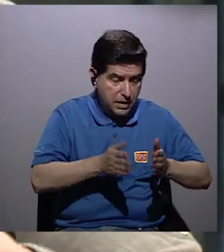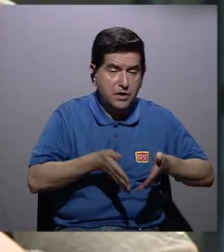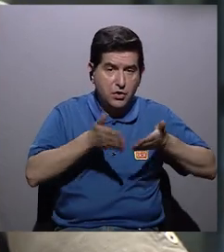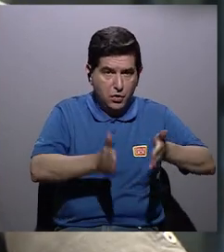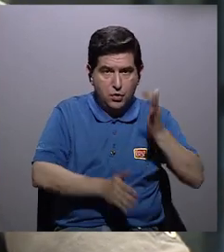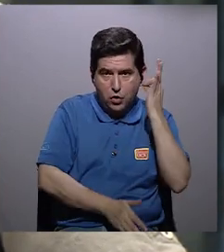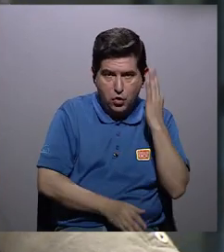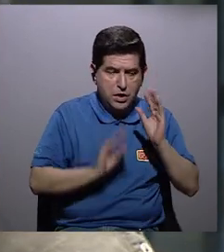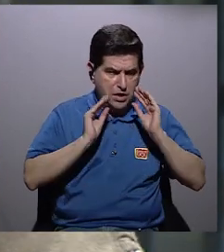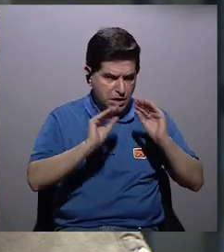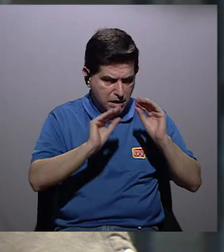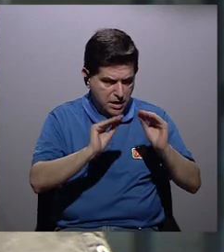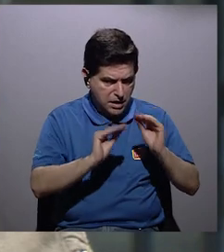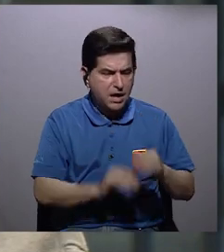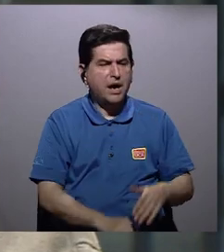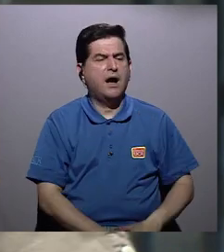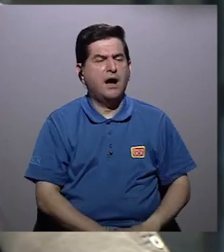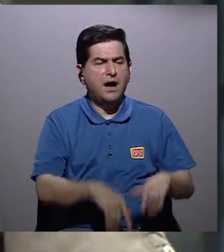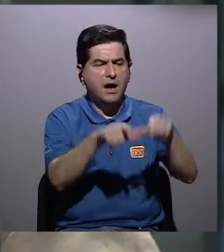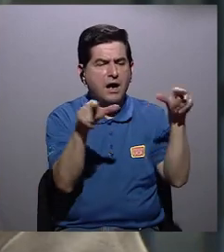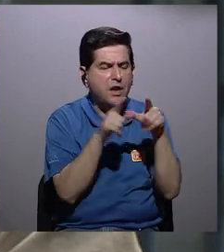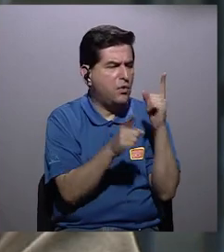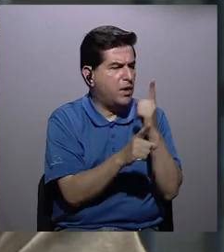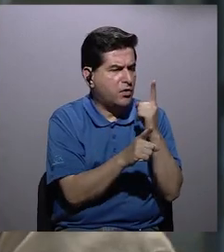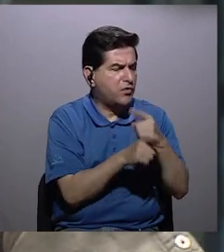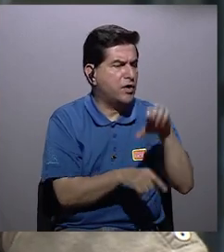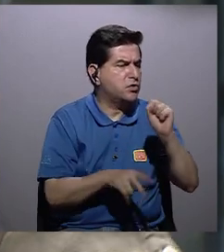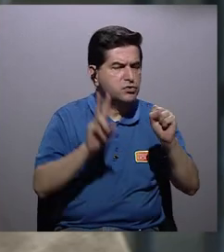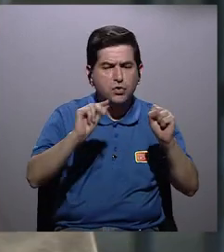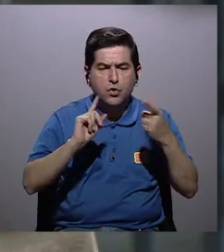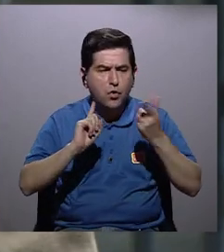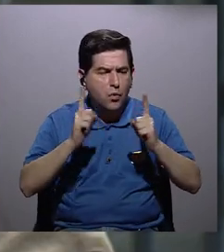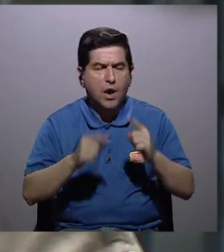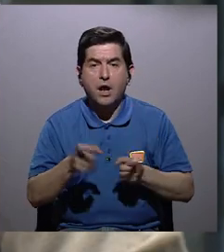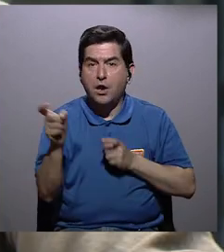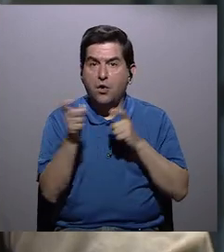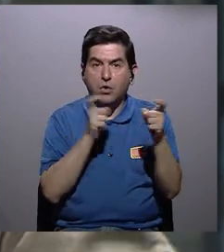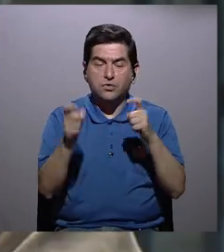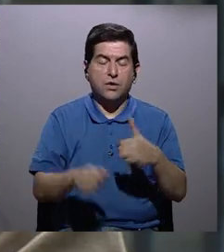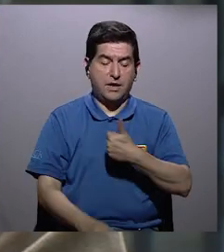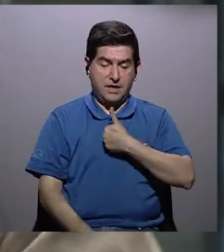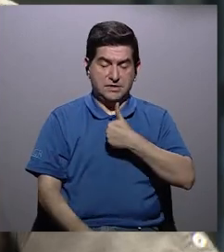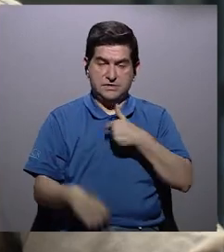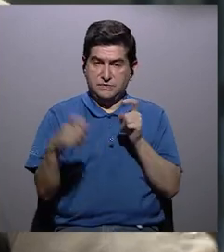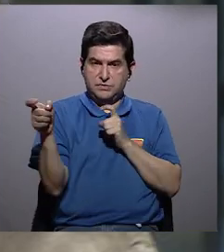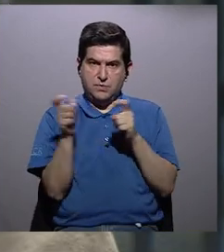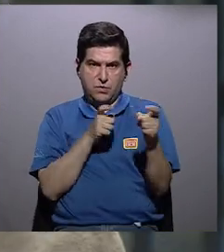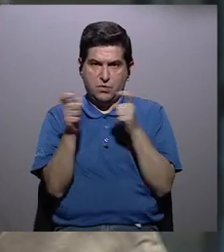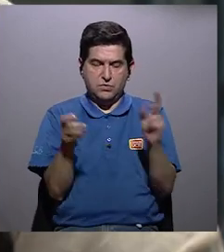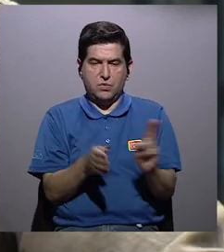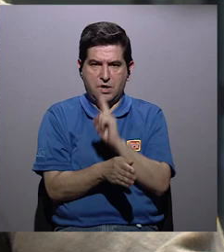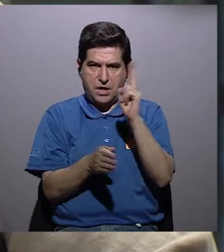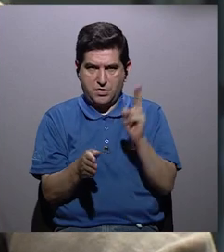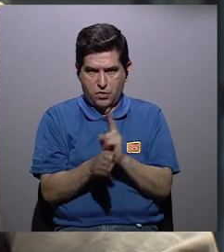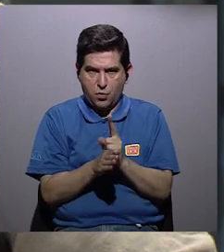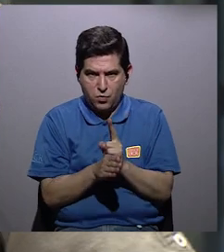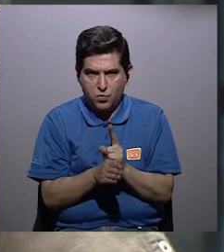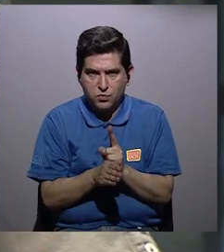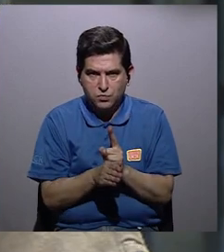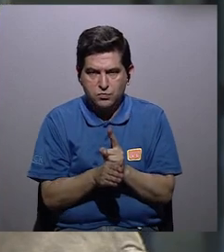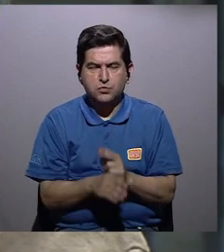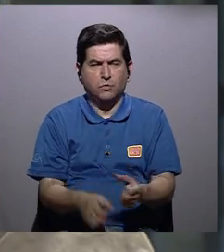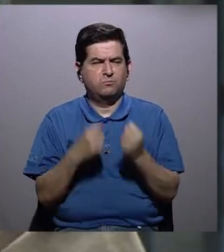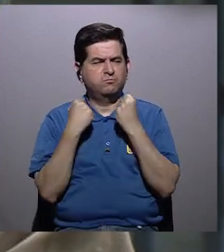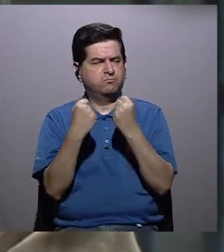hija a saber qué páginas son adecuadas, qué no son adecuadas, a controlar y sobre todo a autocontrolar en el uso, qué